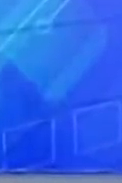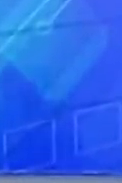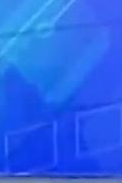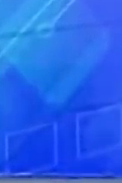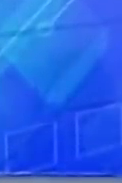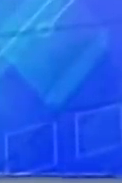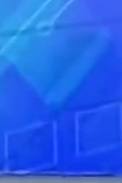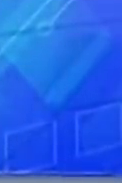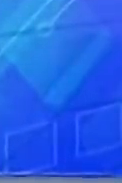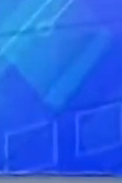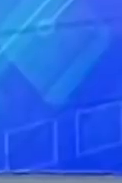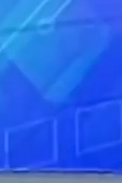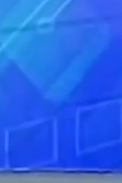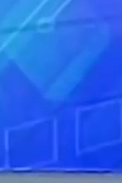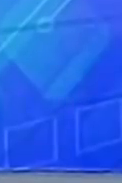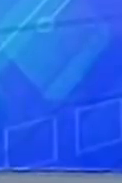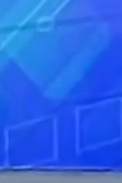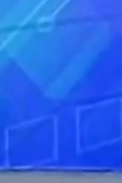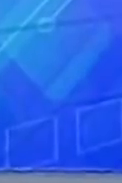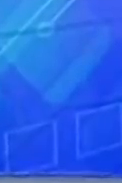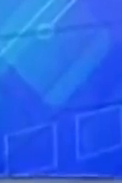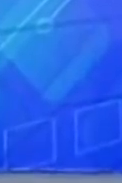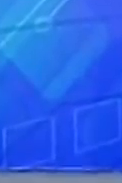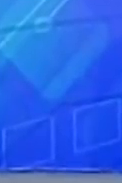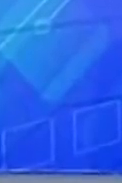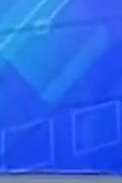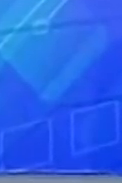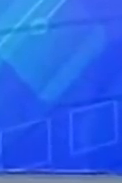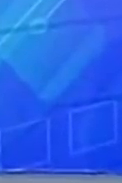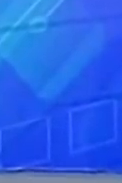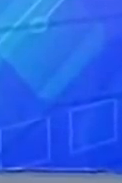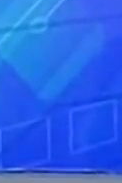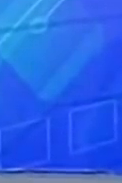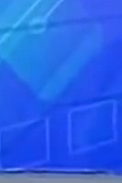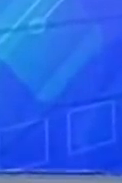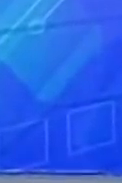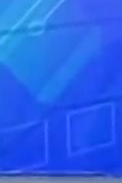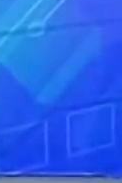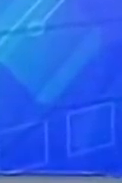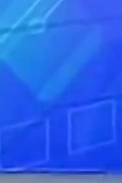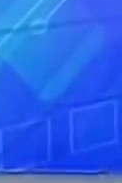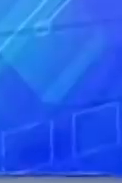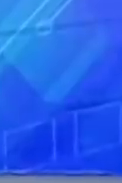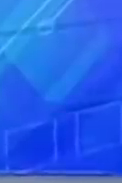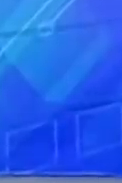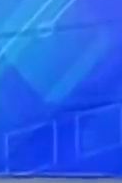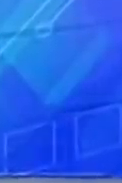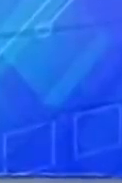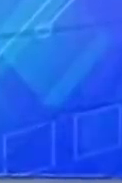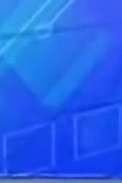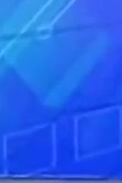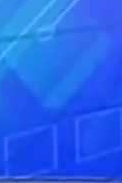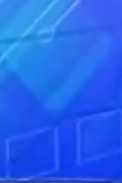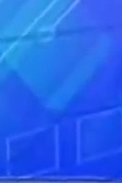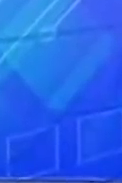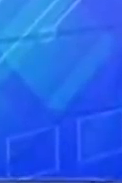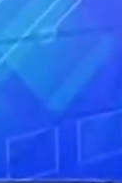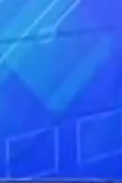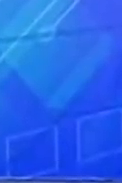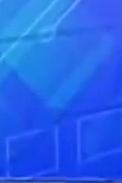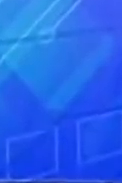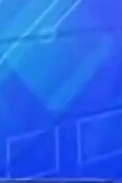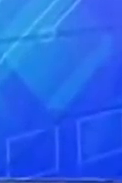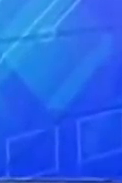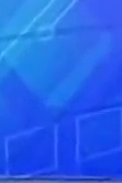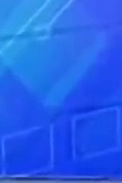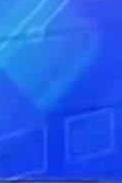Moros, quien está acompañado por la primera combatiente y diputada de la Asamblea Nacional, doctora Cilia Flores de Maduro. También acompaña a la